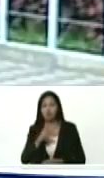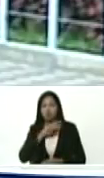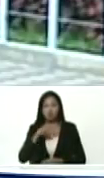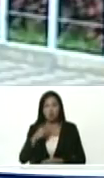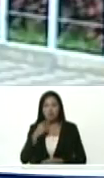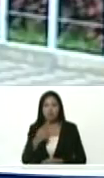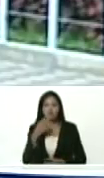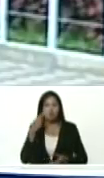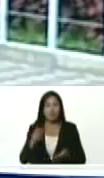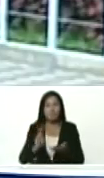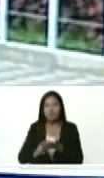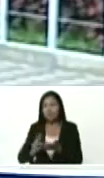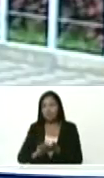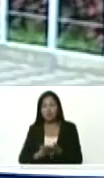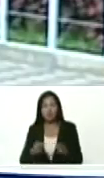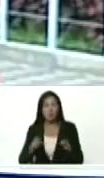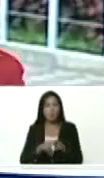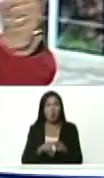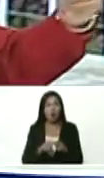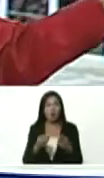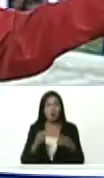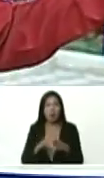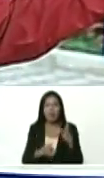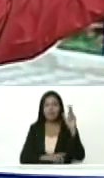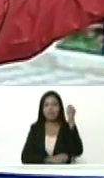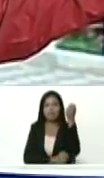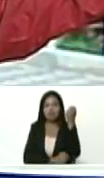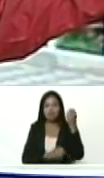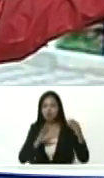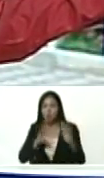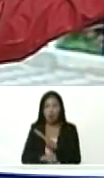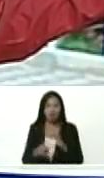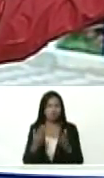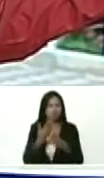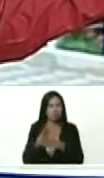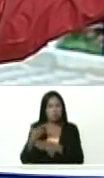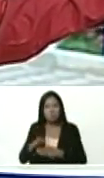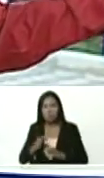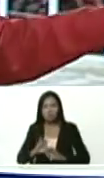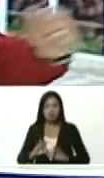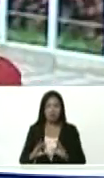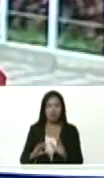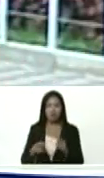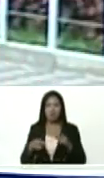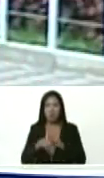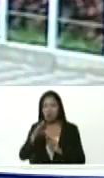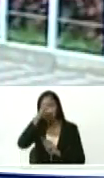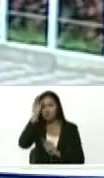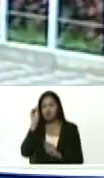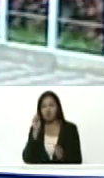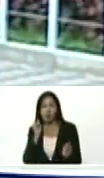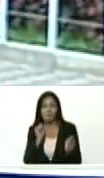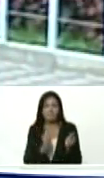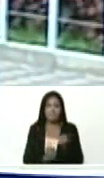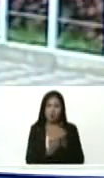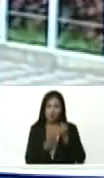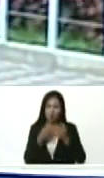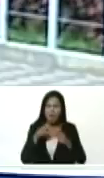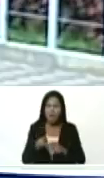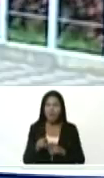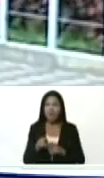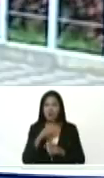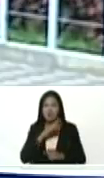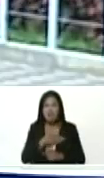dicho. Y así se cogieron Citgo y se robaron Citgo con el gobierno y la complicidad de Donald Trump. Y así